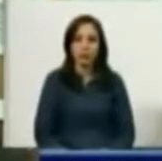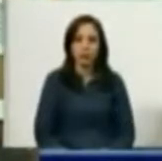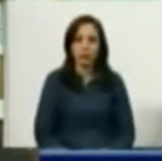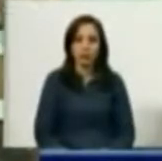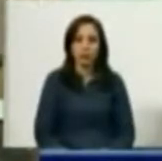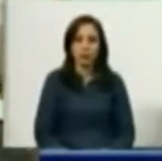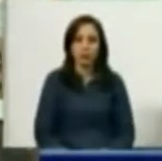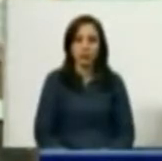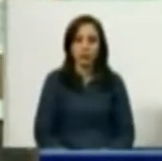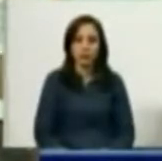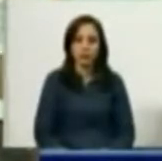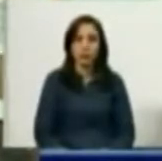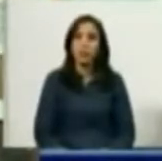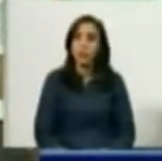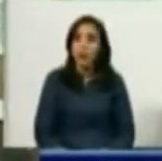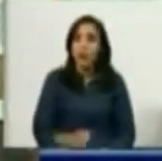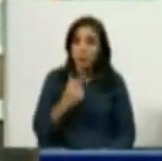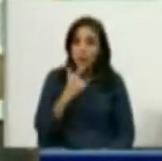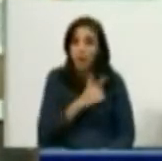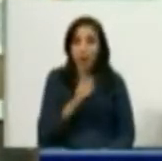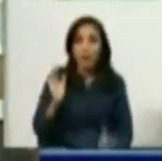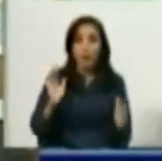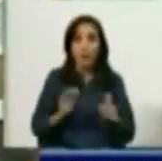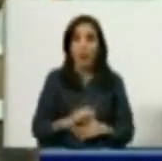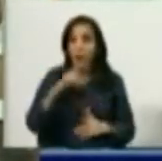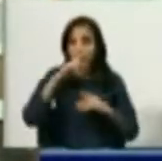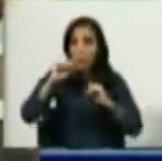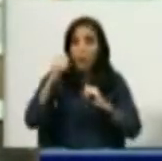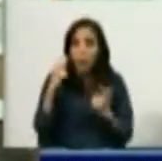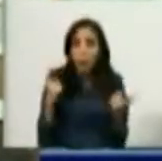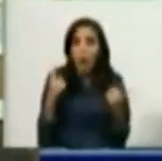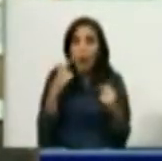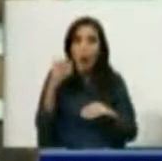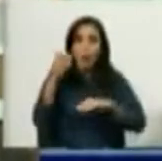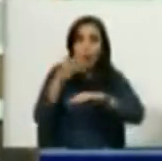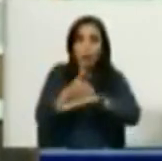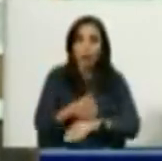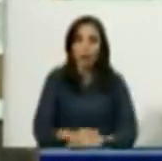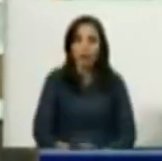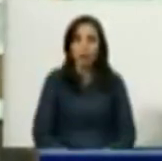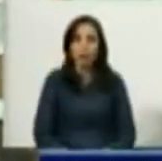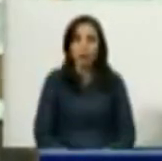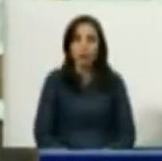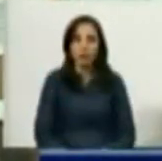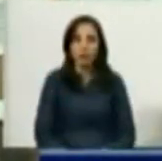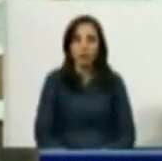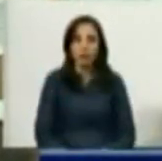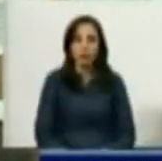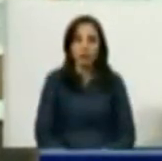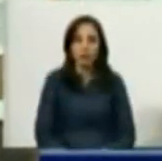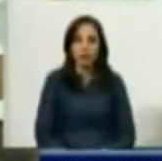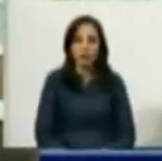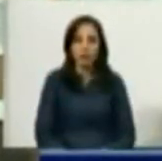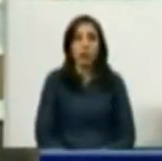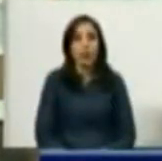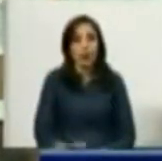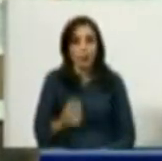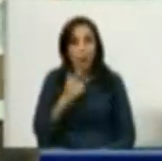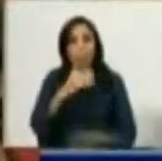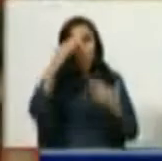hacer bulla impidieron que Nicolás fuera no cuando Nicolás fue el pueblo estaba en la calle esperando a Nicolás Maduro para